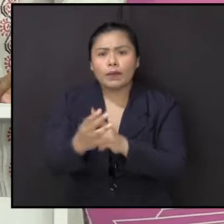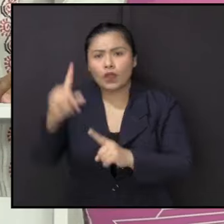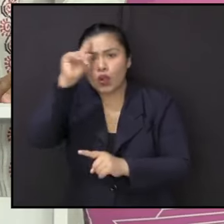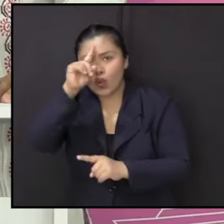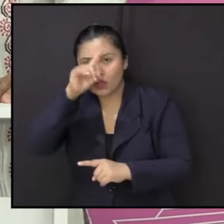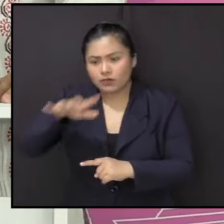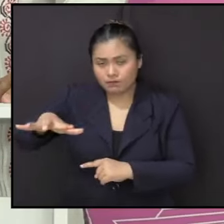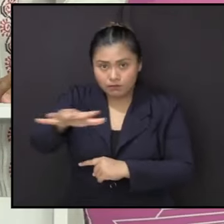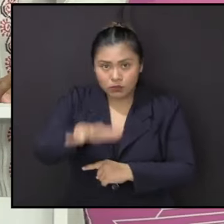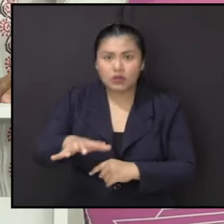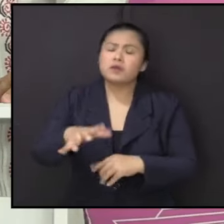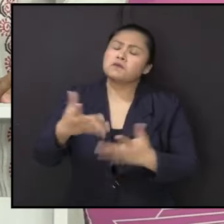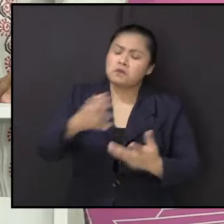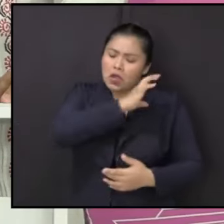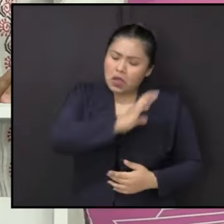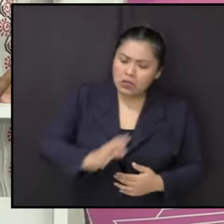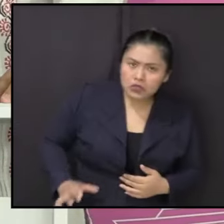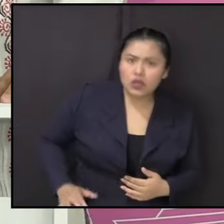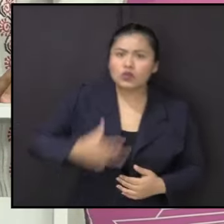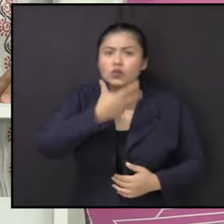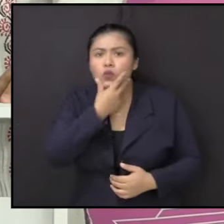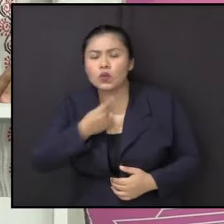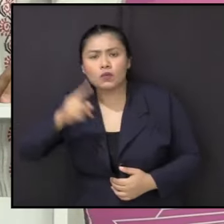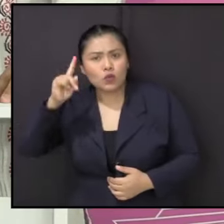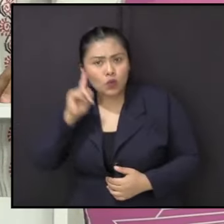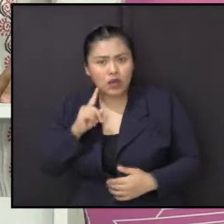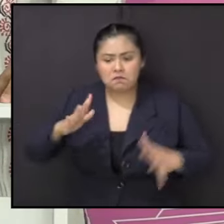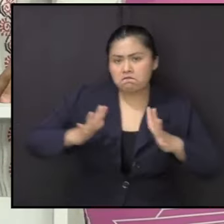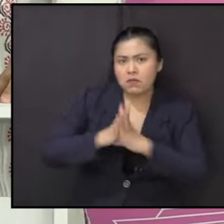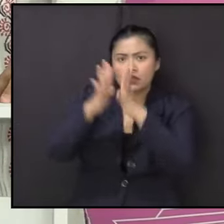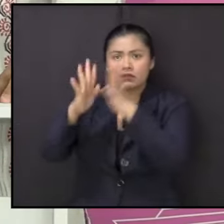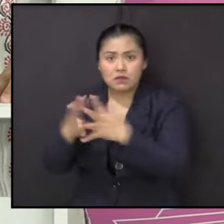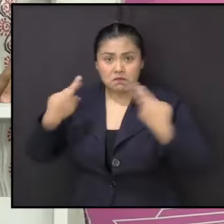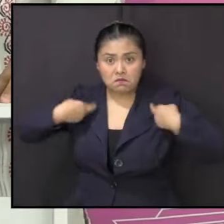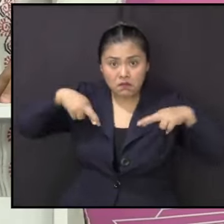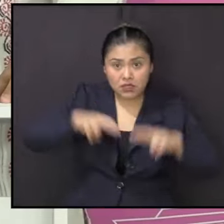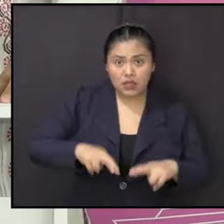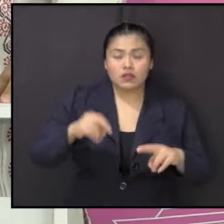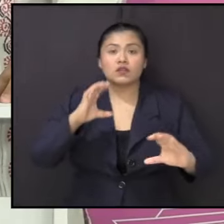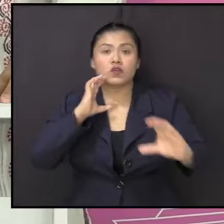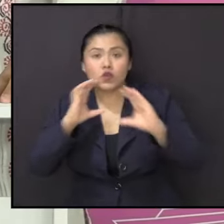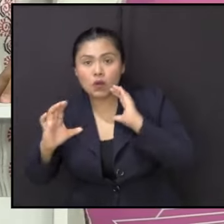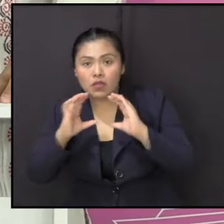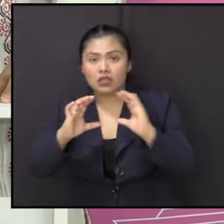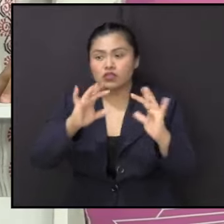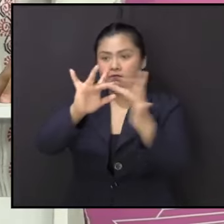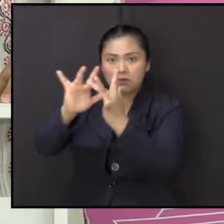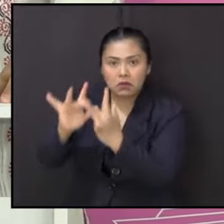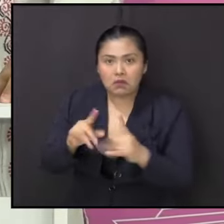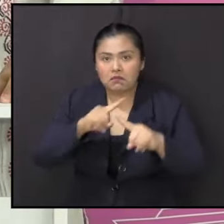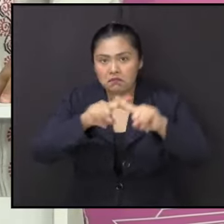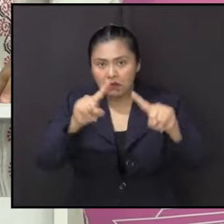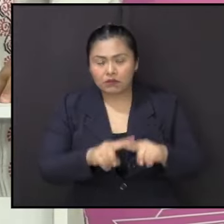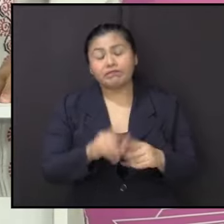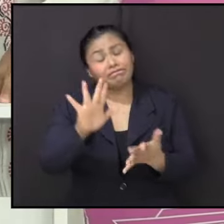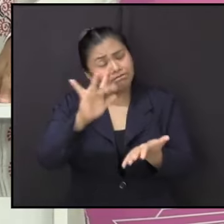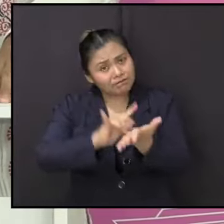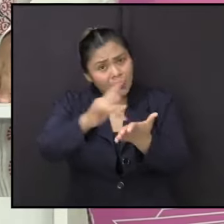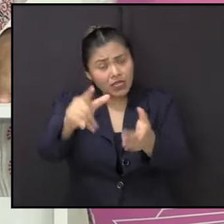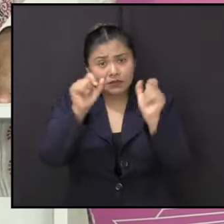candidatos, participantes, invitados especiales y representantes de los medios de comunicación. Gracias a quienes nos siguen a través